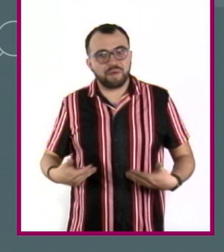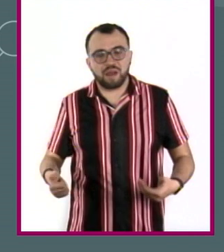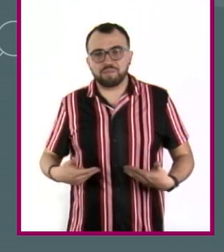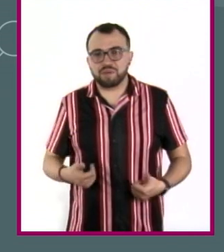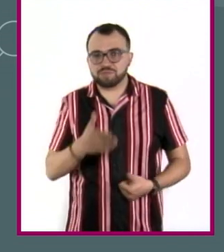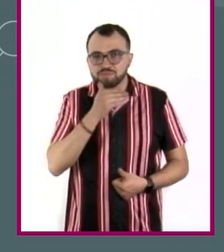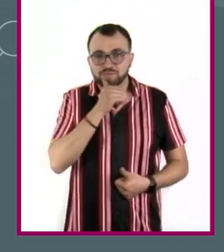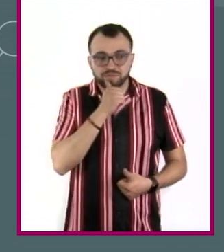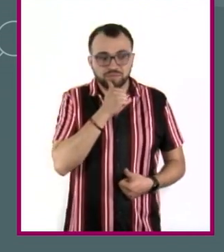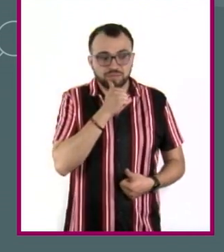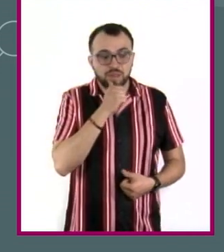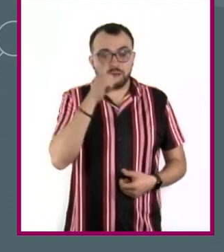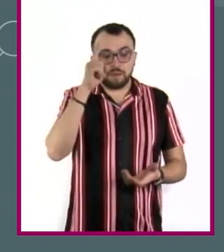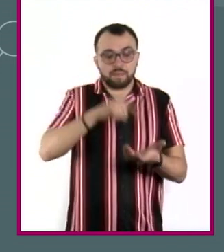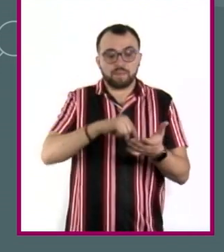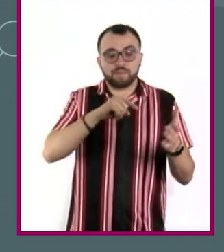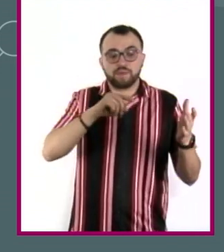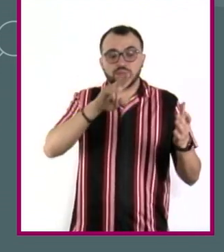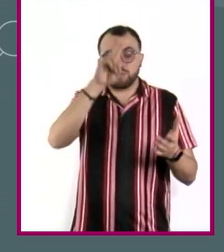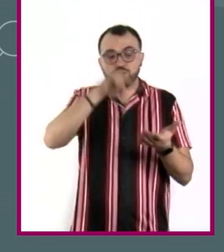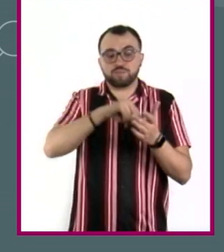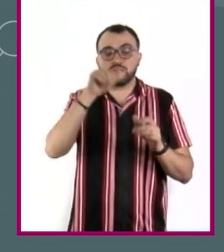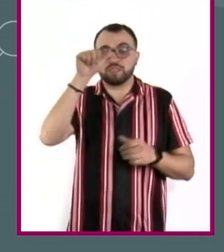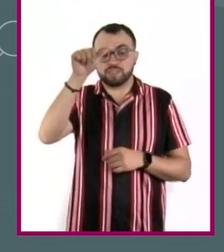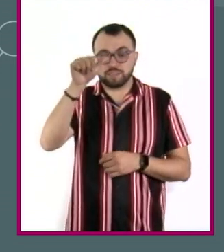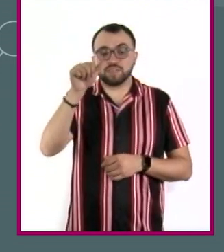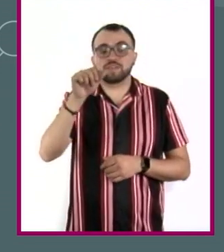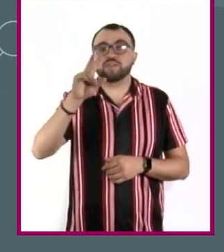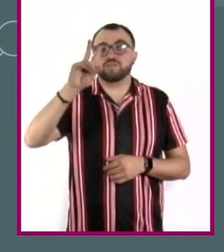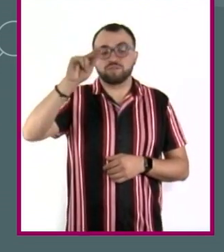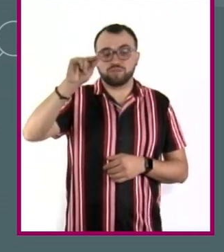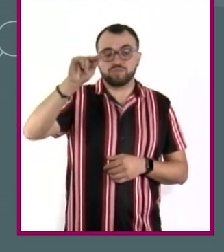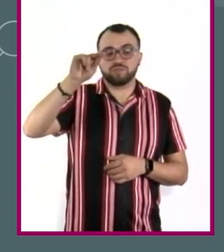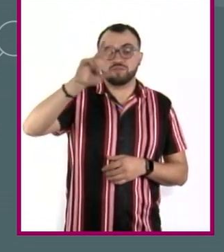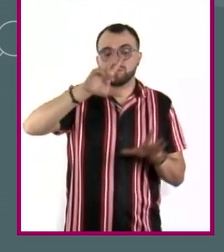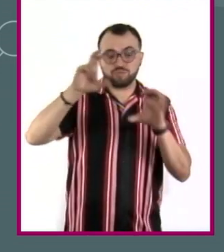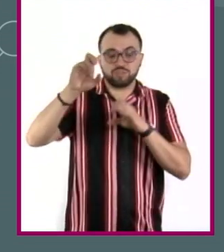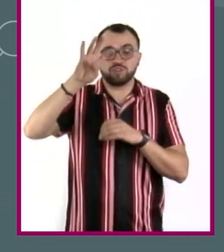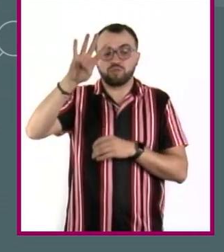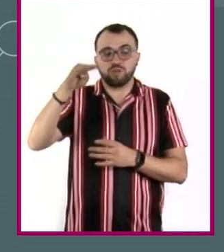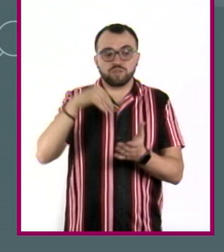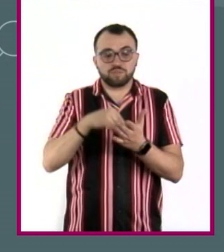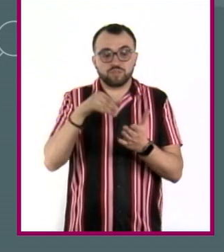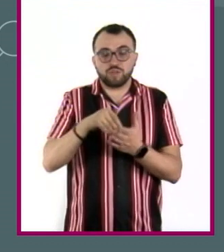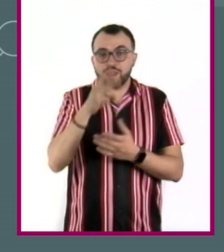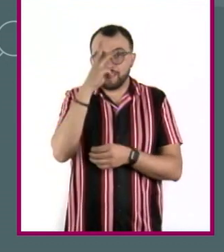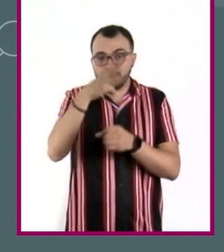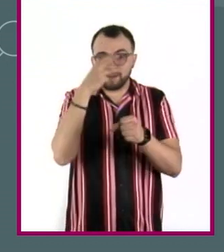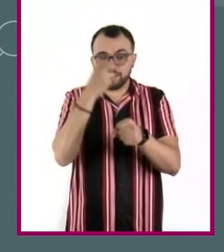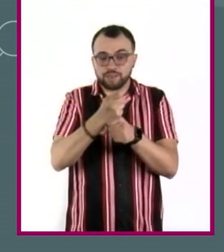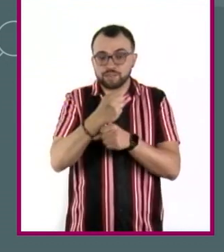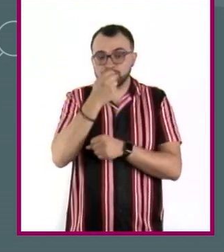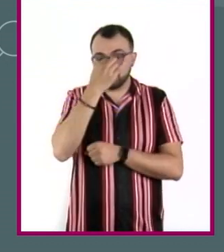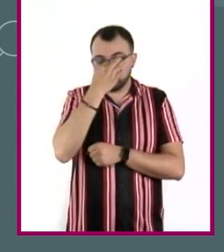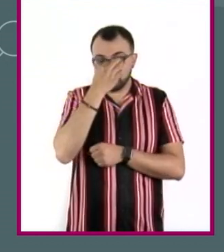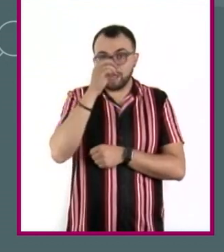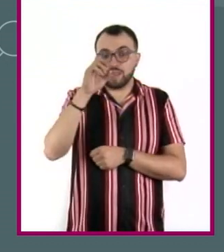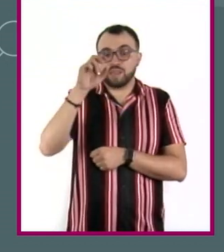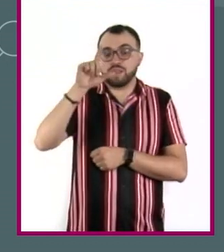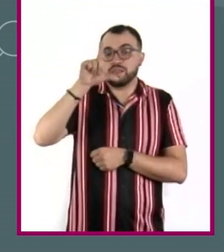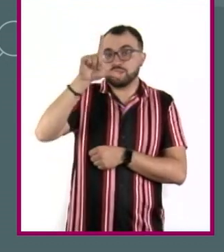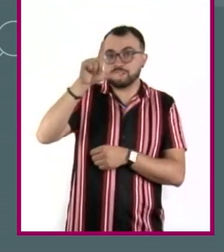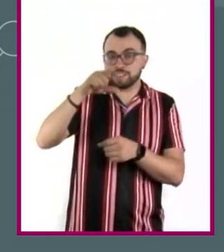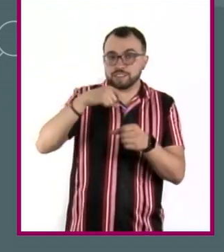que padecían este problema eran 804 millones. Es decir, en solo 3 años, 17 millones de